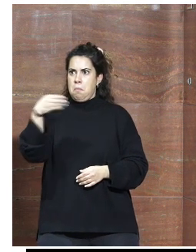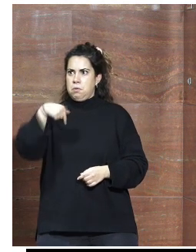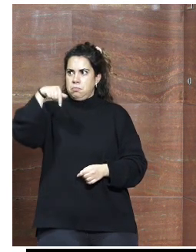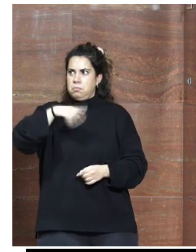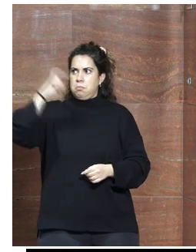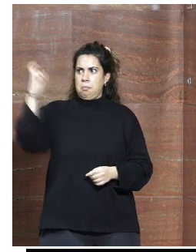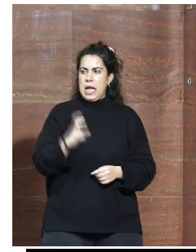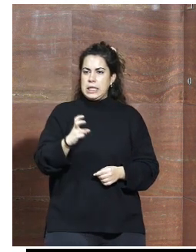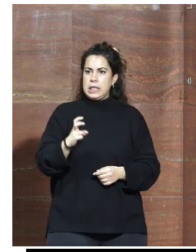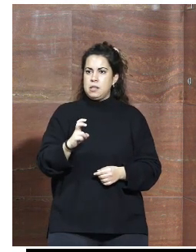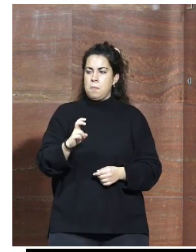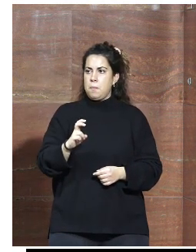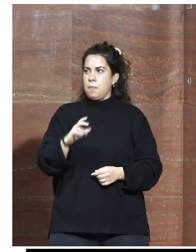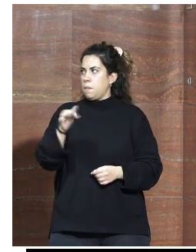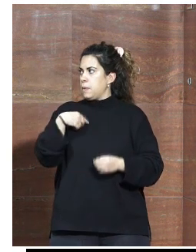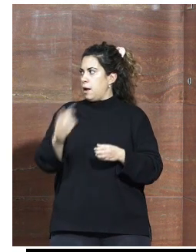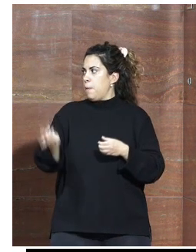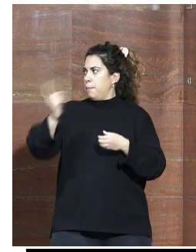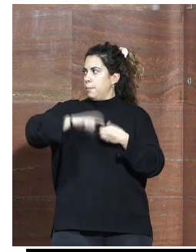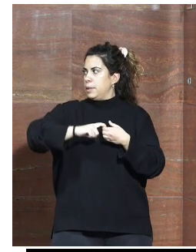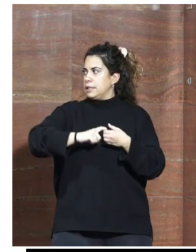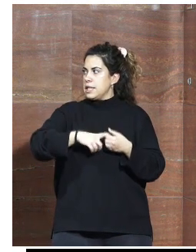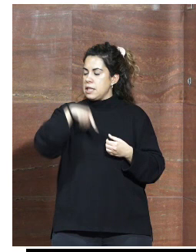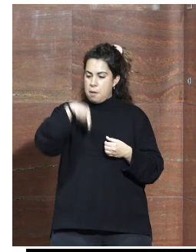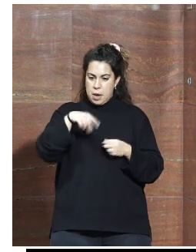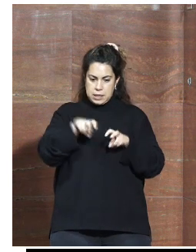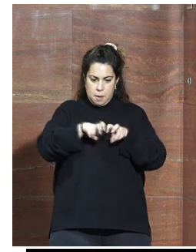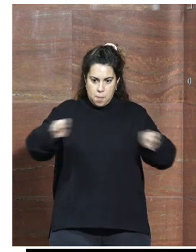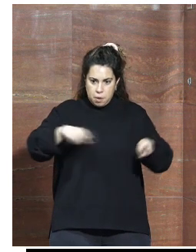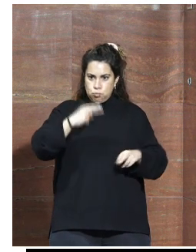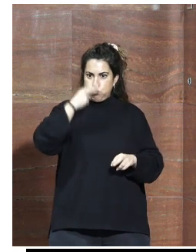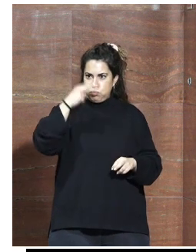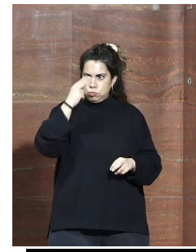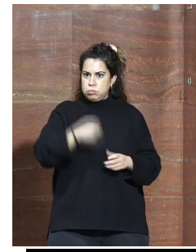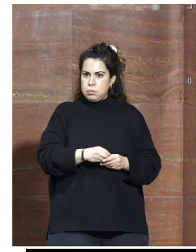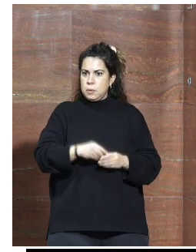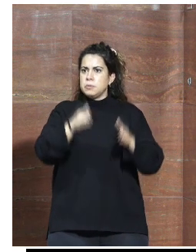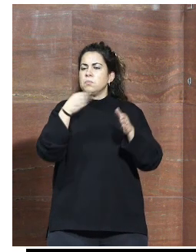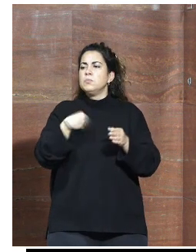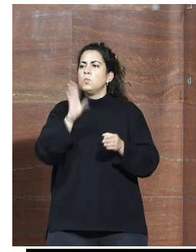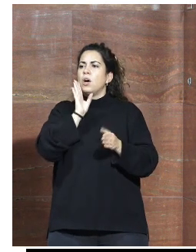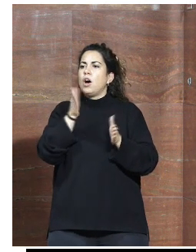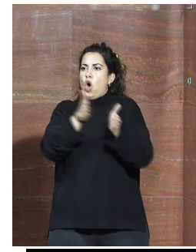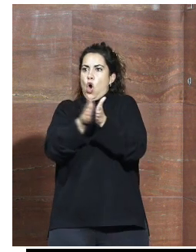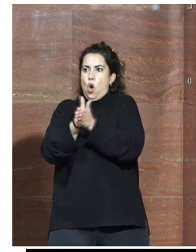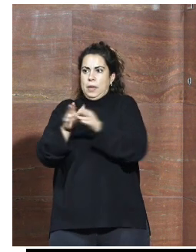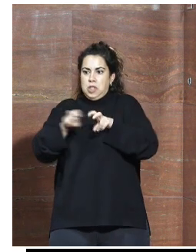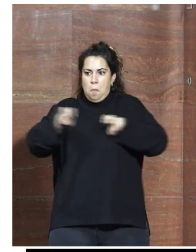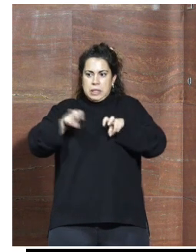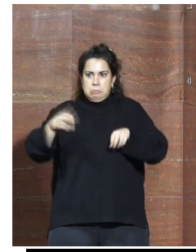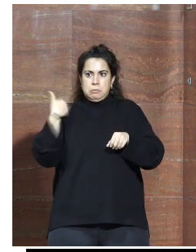y poder hablar y participar en esta mesa tan interesante, y también a los compañeros que han hablado en las sesiones